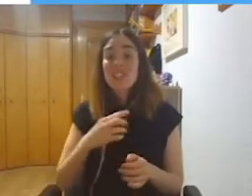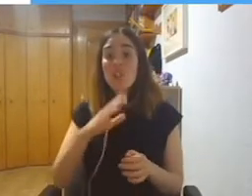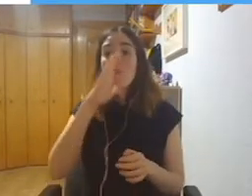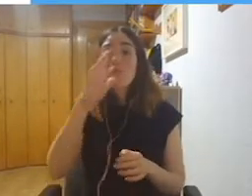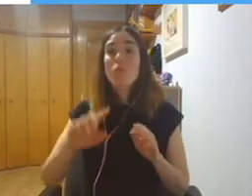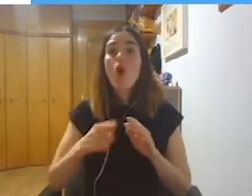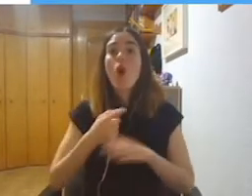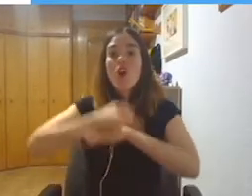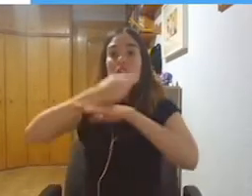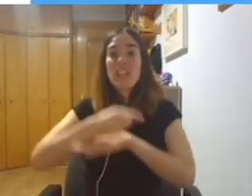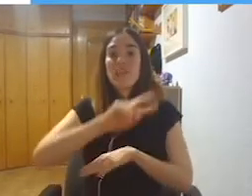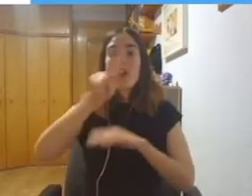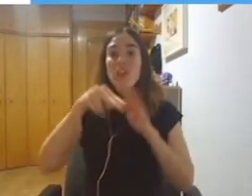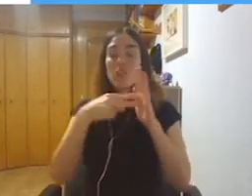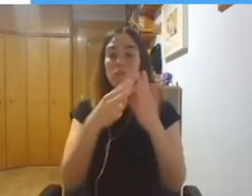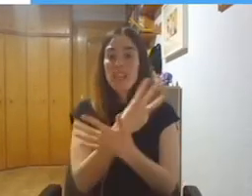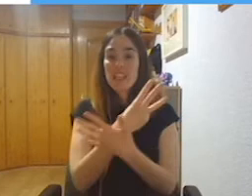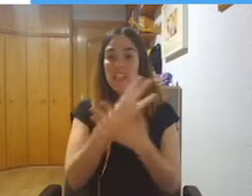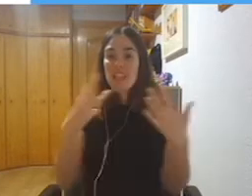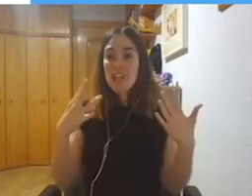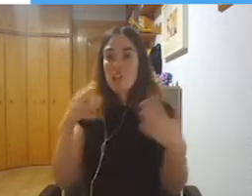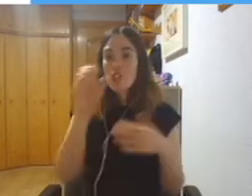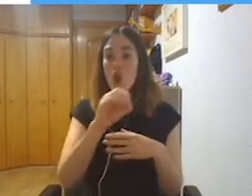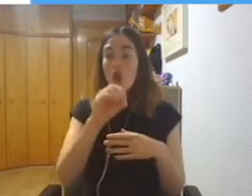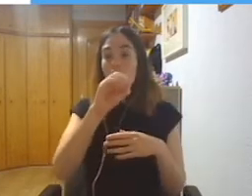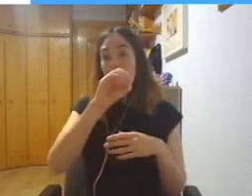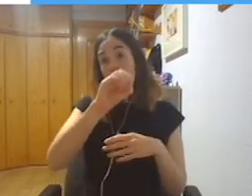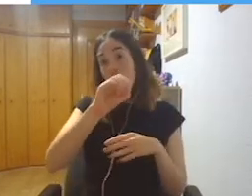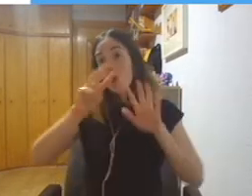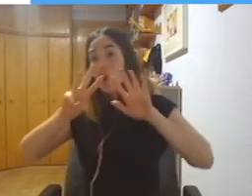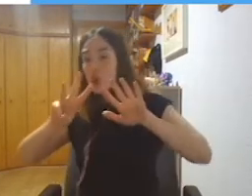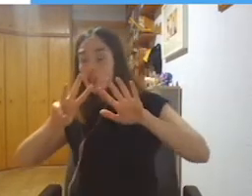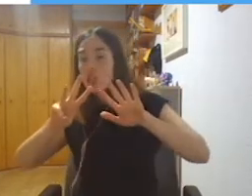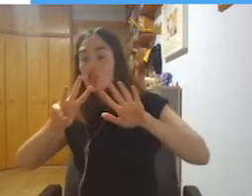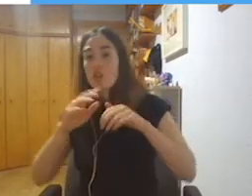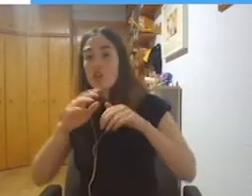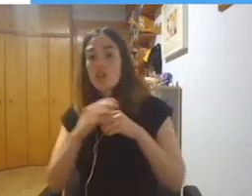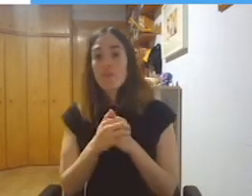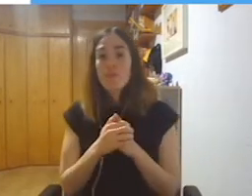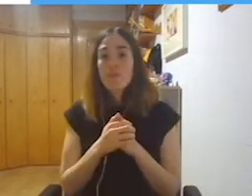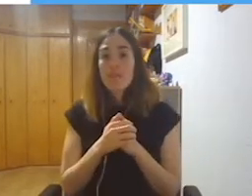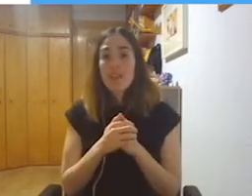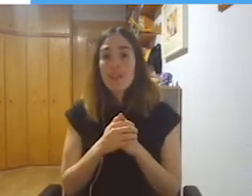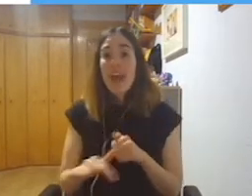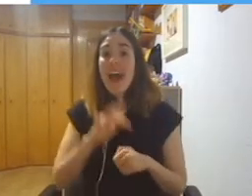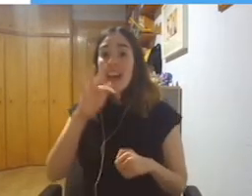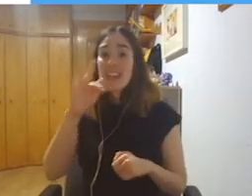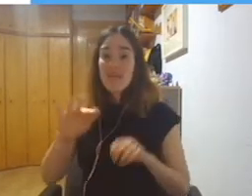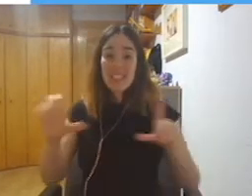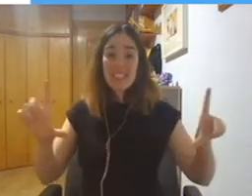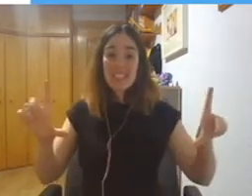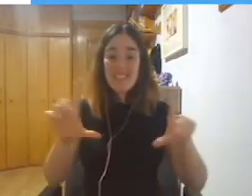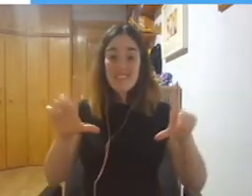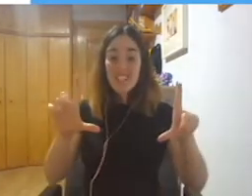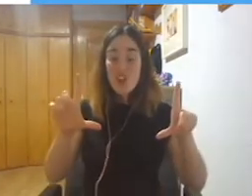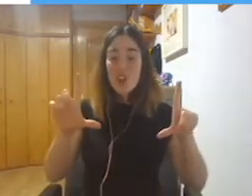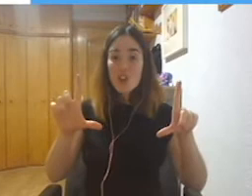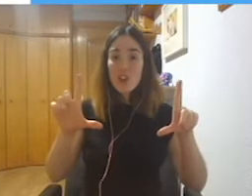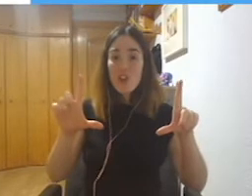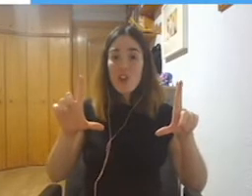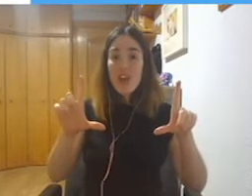la Directiva 2018-08 que además de la televisión,